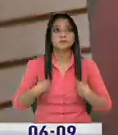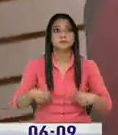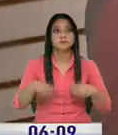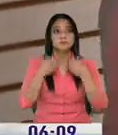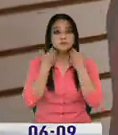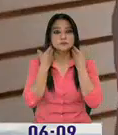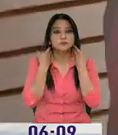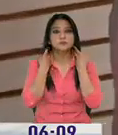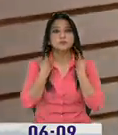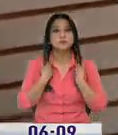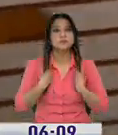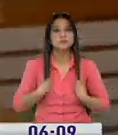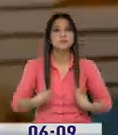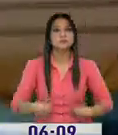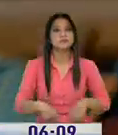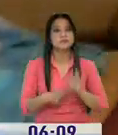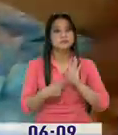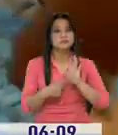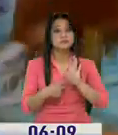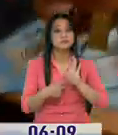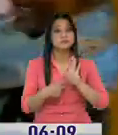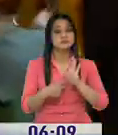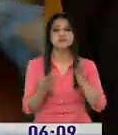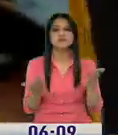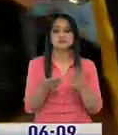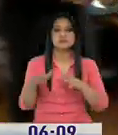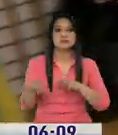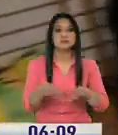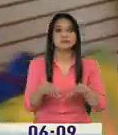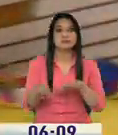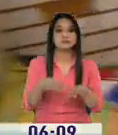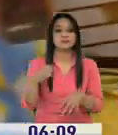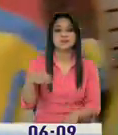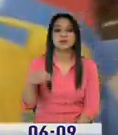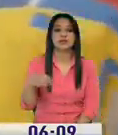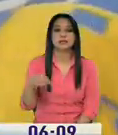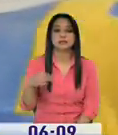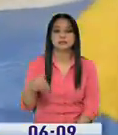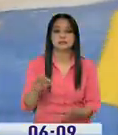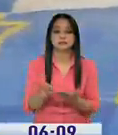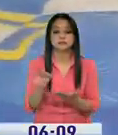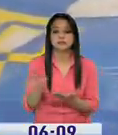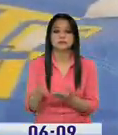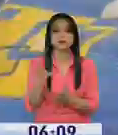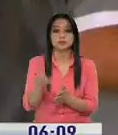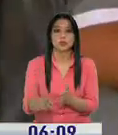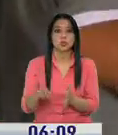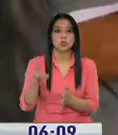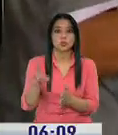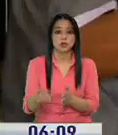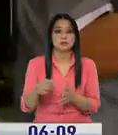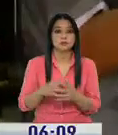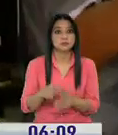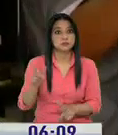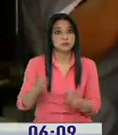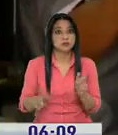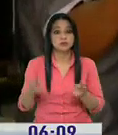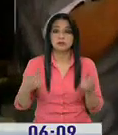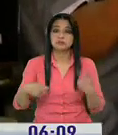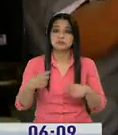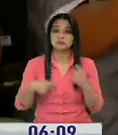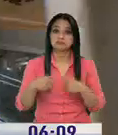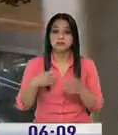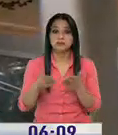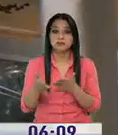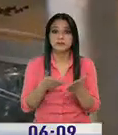Estas fueron las imágenes que se pudo apreciar durante la jornada de este miércoles en el Cantón Durán. Comerciantes y prestadores de